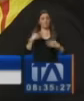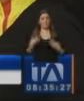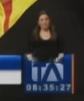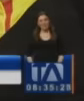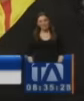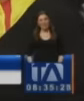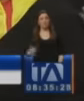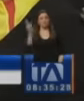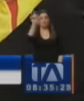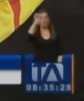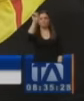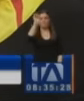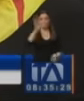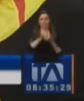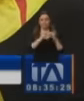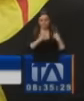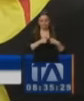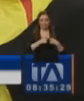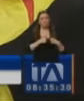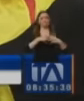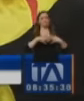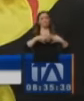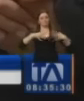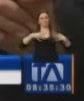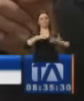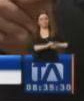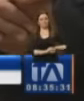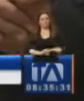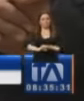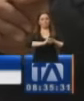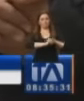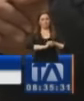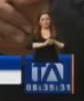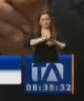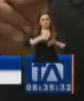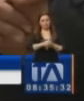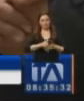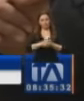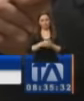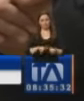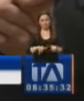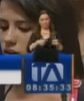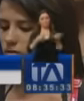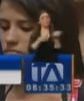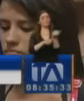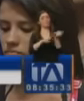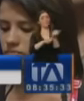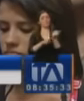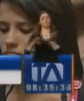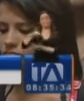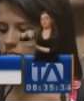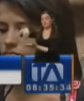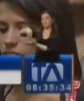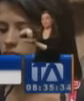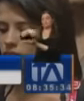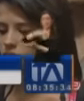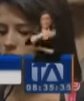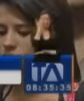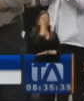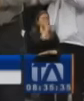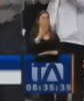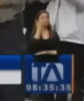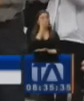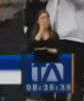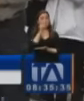brazos, de seguir con el corazón hinchado de solidaridad para que los hermanos de Manabí y Esmeraldas sepan que no están